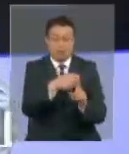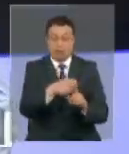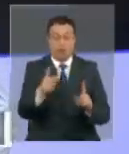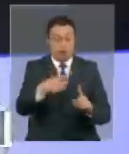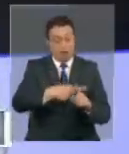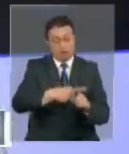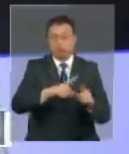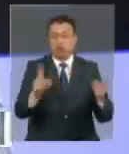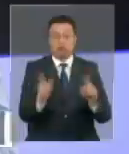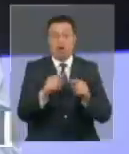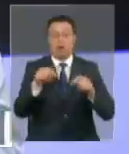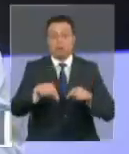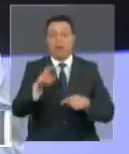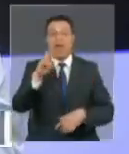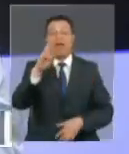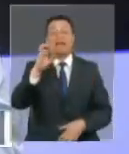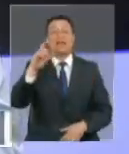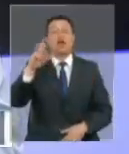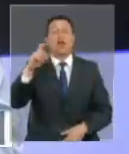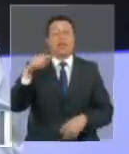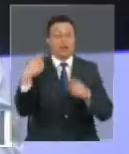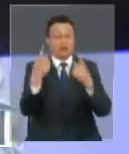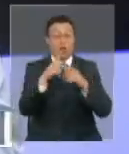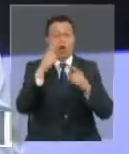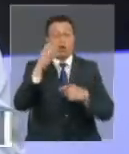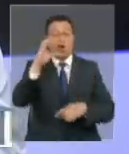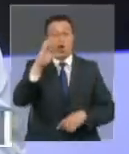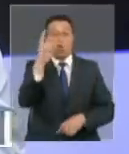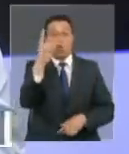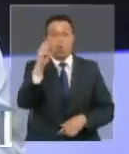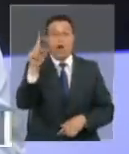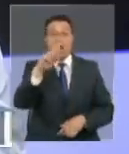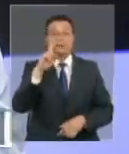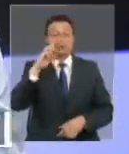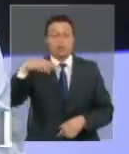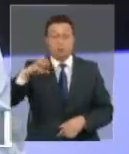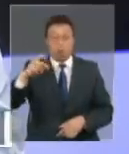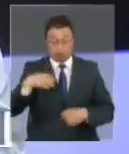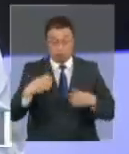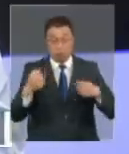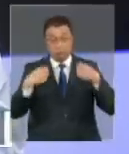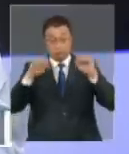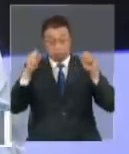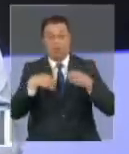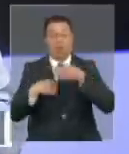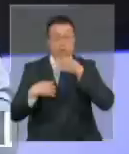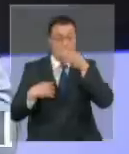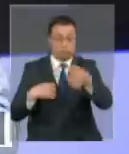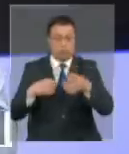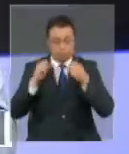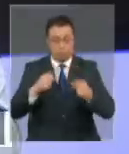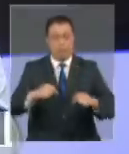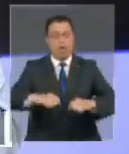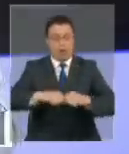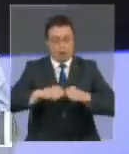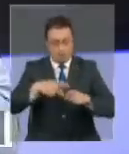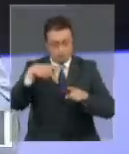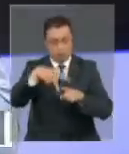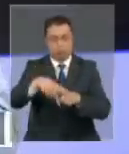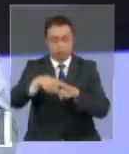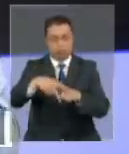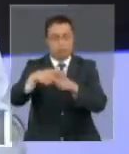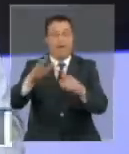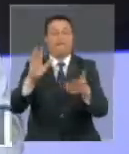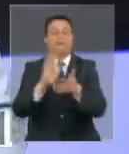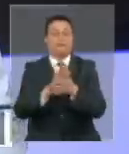media luna, le quiero decir a los cuasimudistas que si soy alcalde van a contar con mi apoyo para poder desarrollar con sus caballos, van a poder